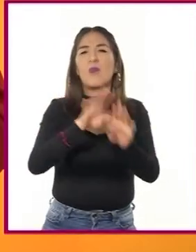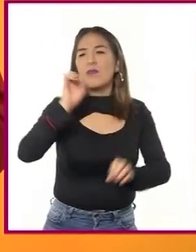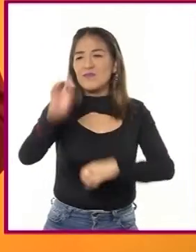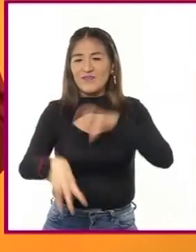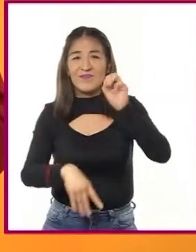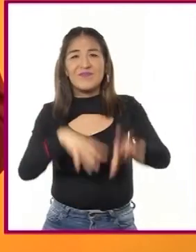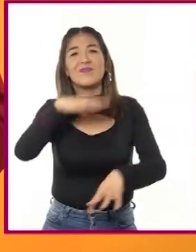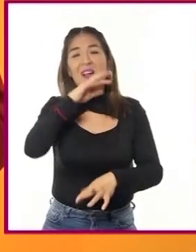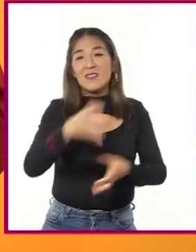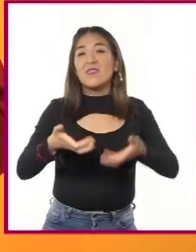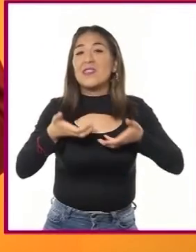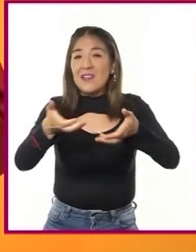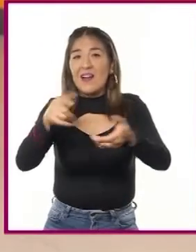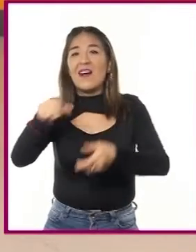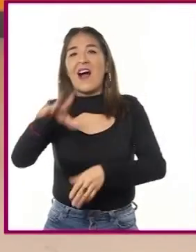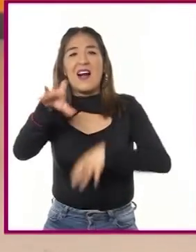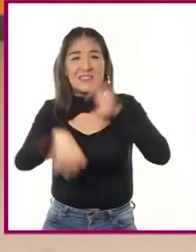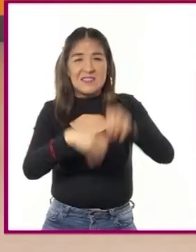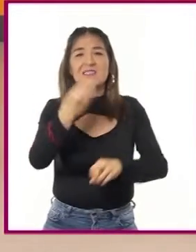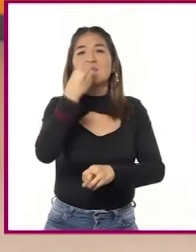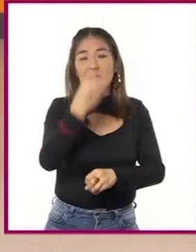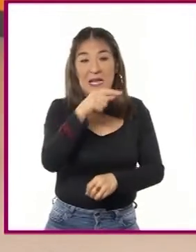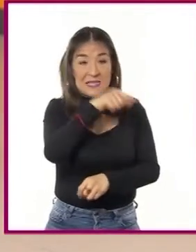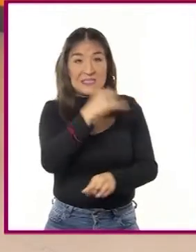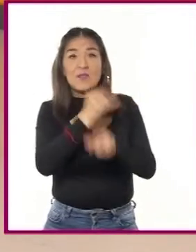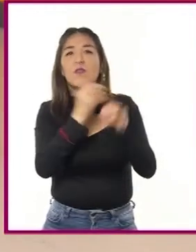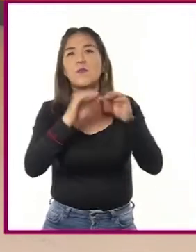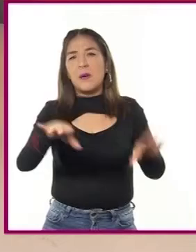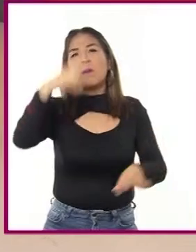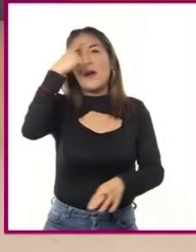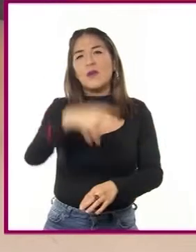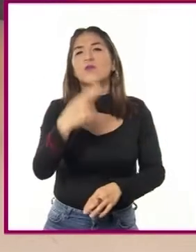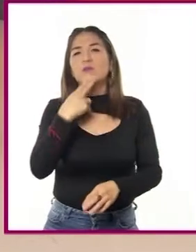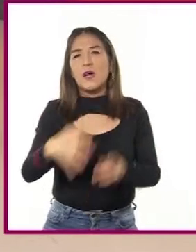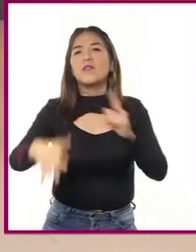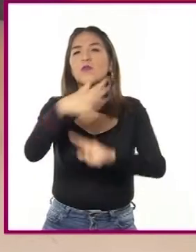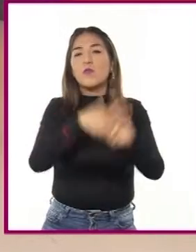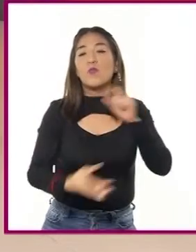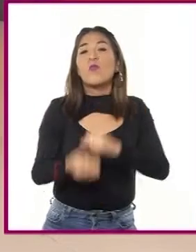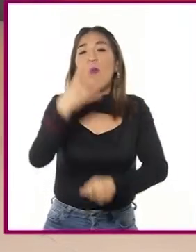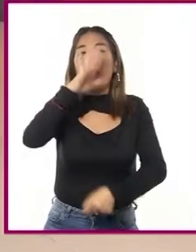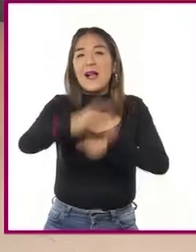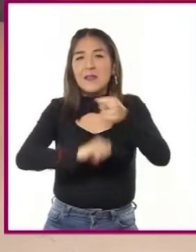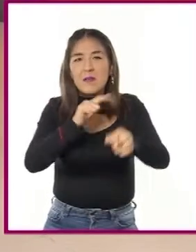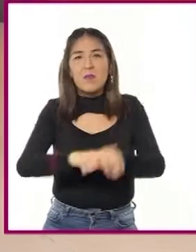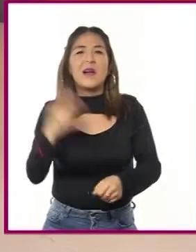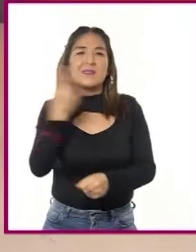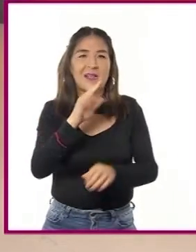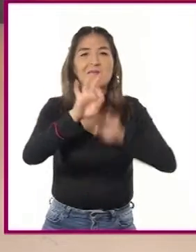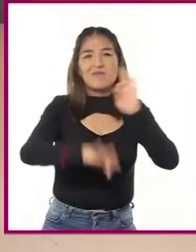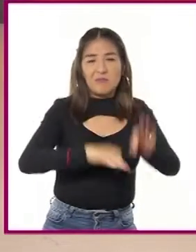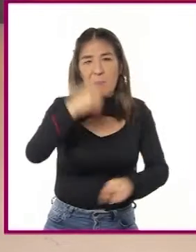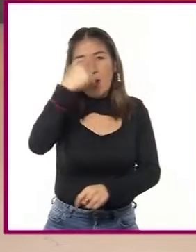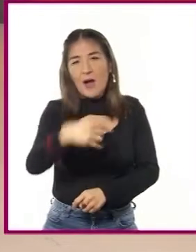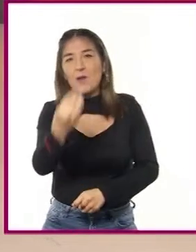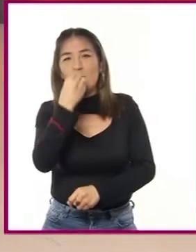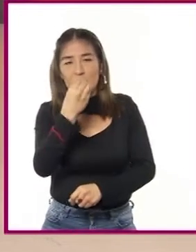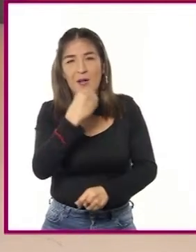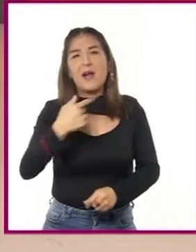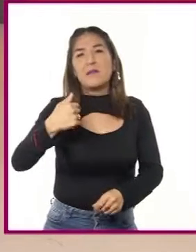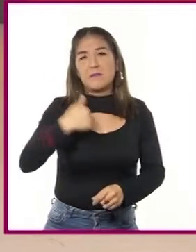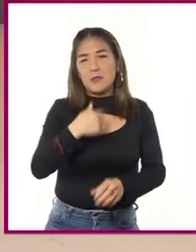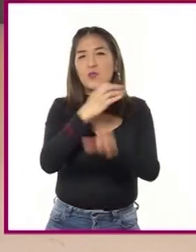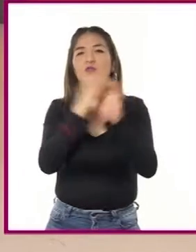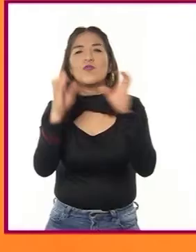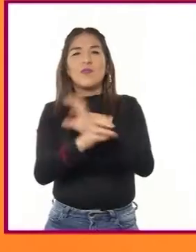web oficial nos puede ser útil para determinar la cantidad de animalitos que pudieran necesitar ser alimentados con nuestro